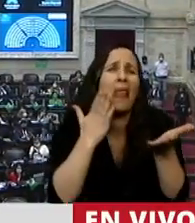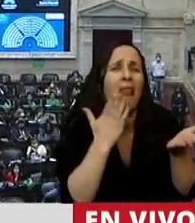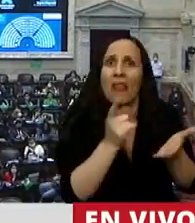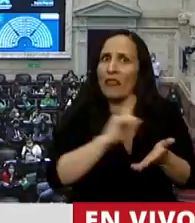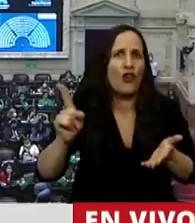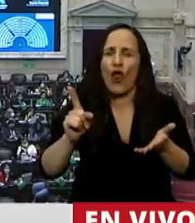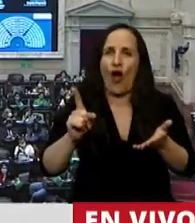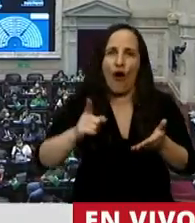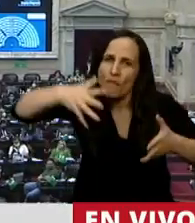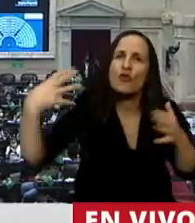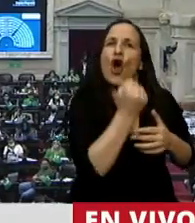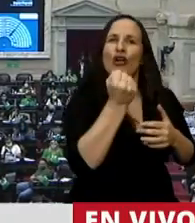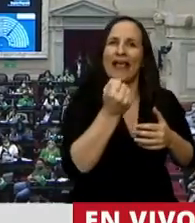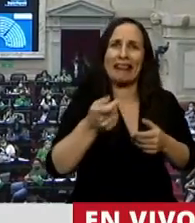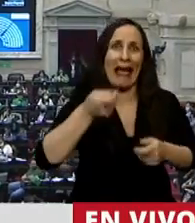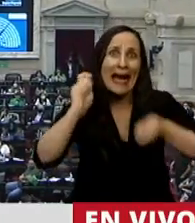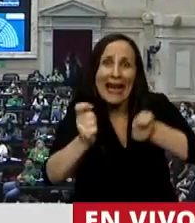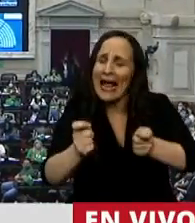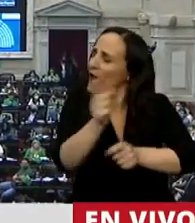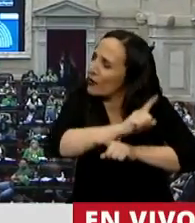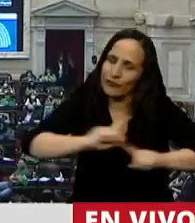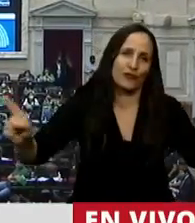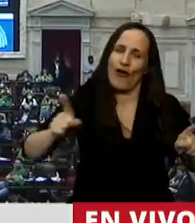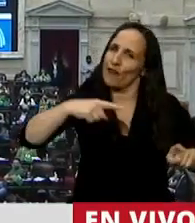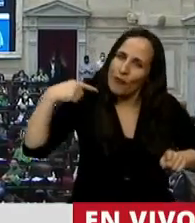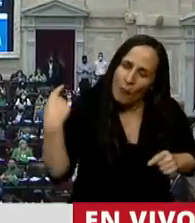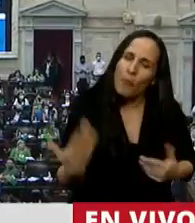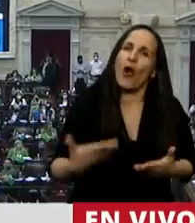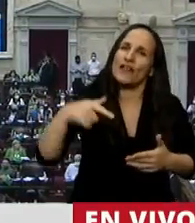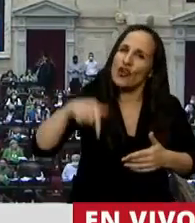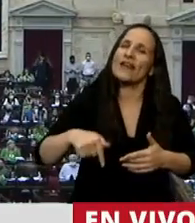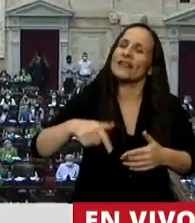Nadie nos regalará nada, como así ha sido en la historia. Por eso esta